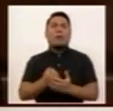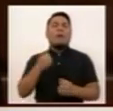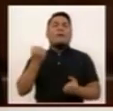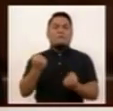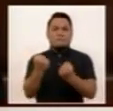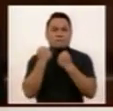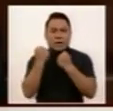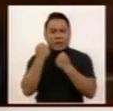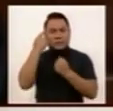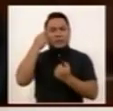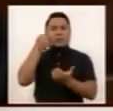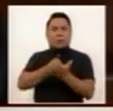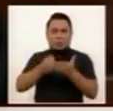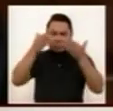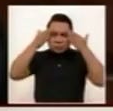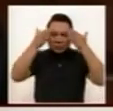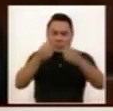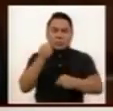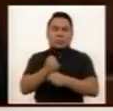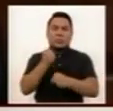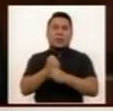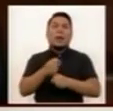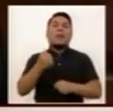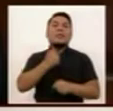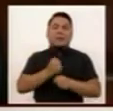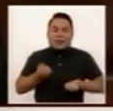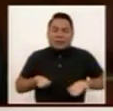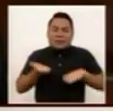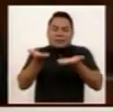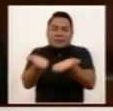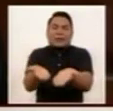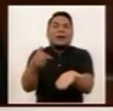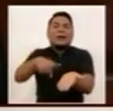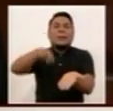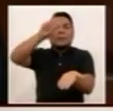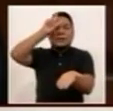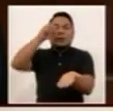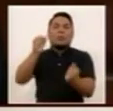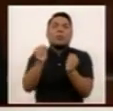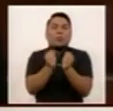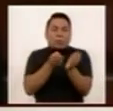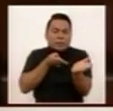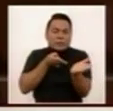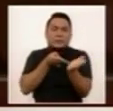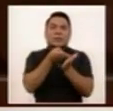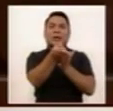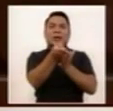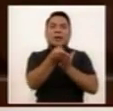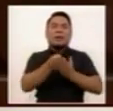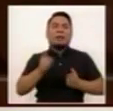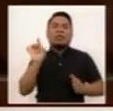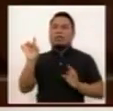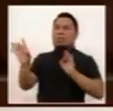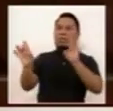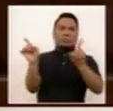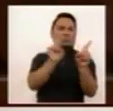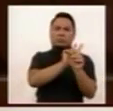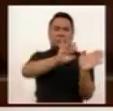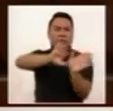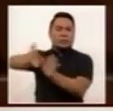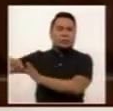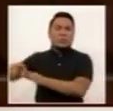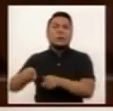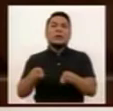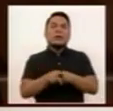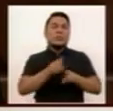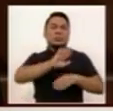dedicación, poniendo nuestro trabajo a disposición del país, con honestidad, sin mezquindades y sin